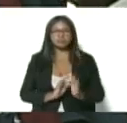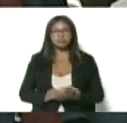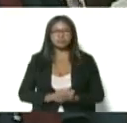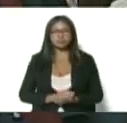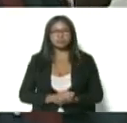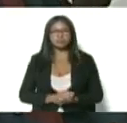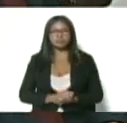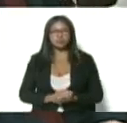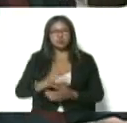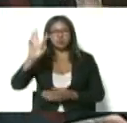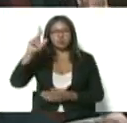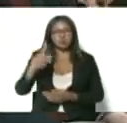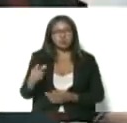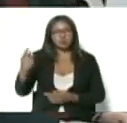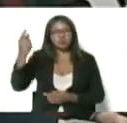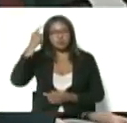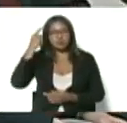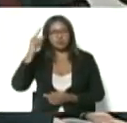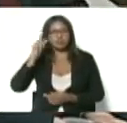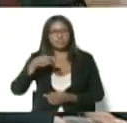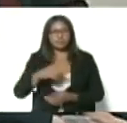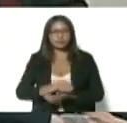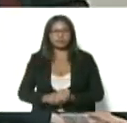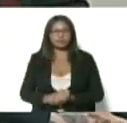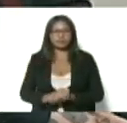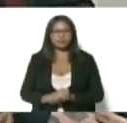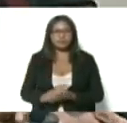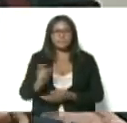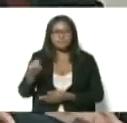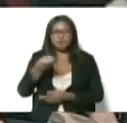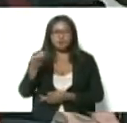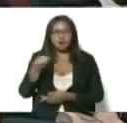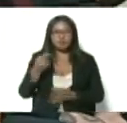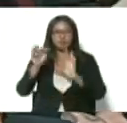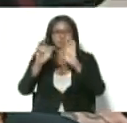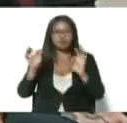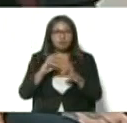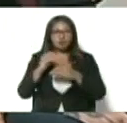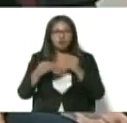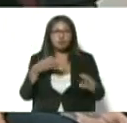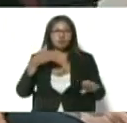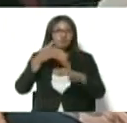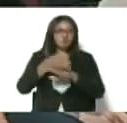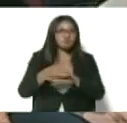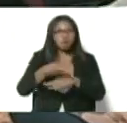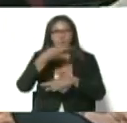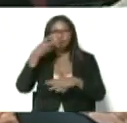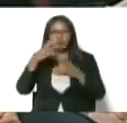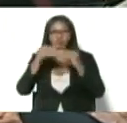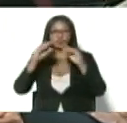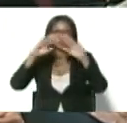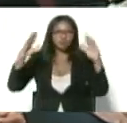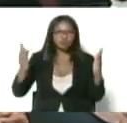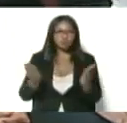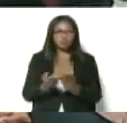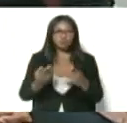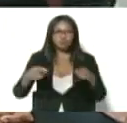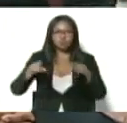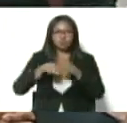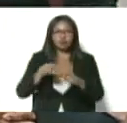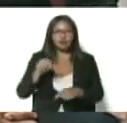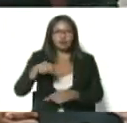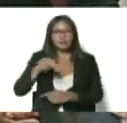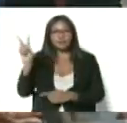diariamente pues buscando cómo llevar drogas a todo el mundo a